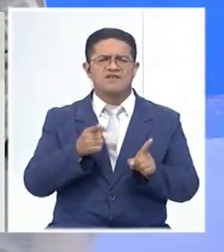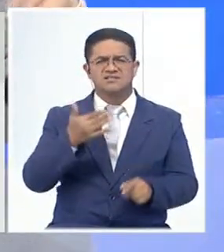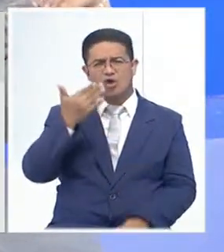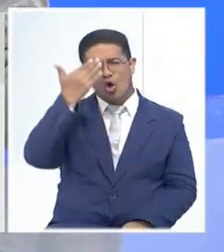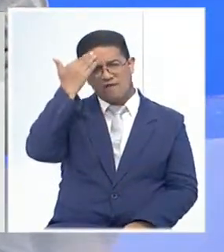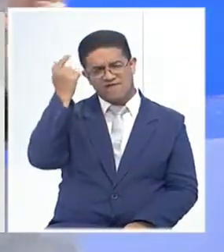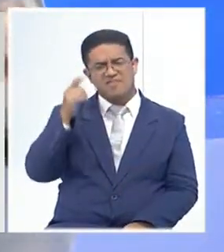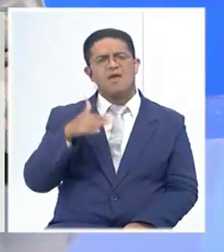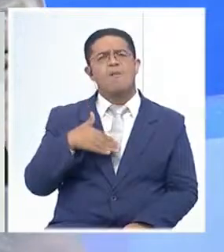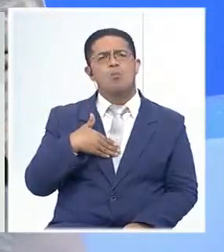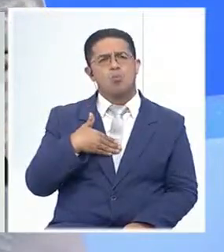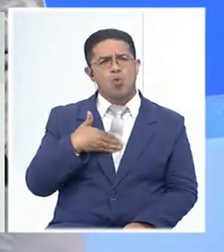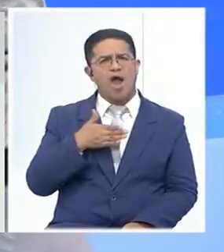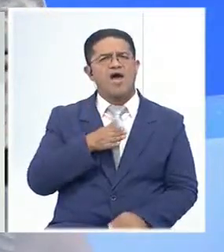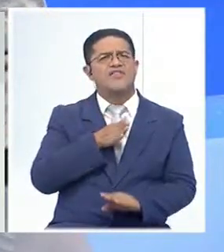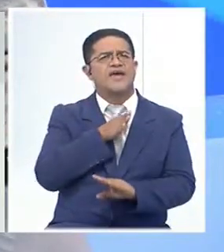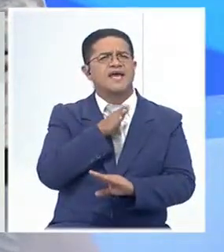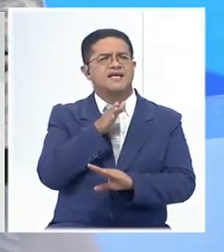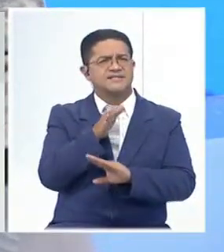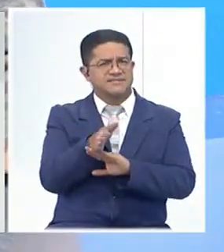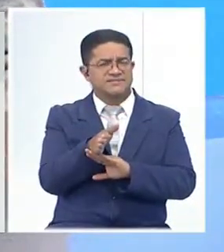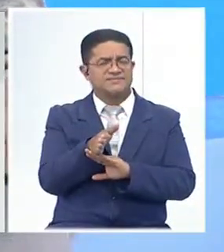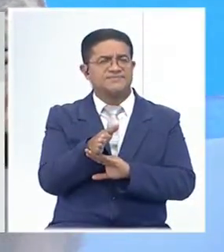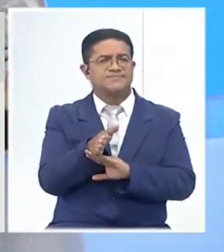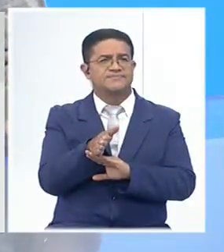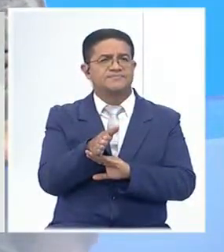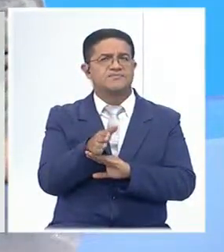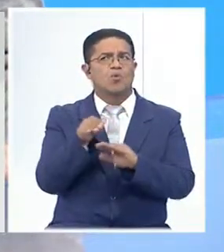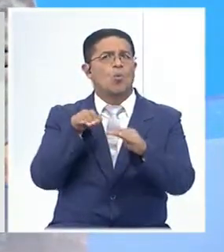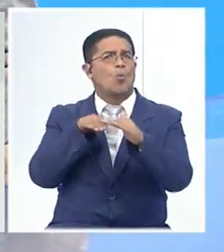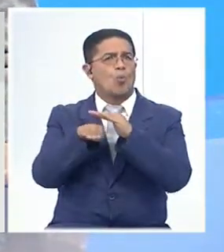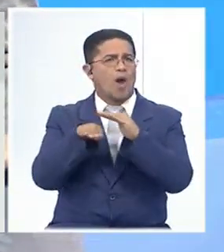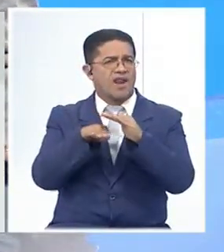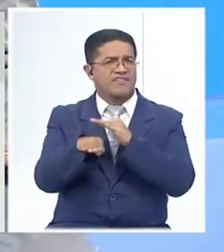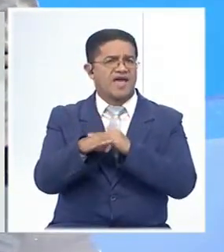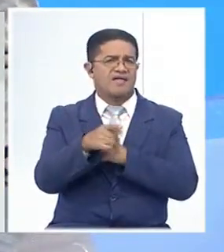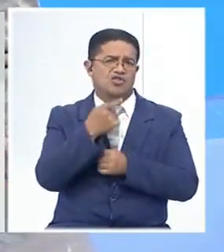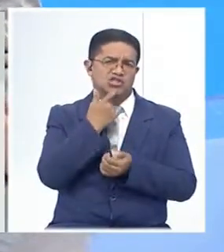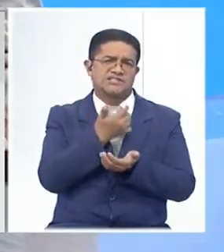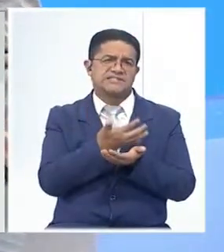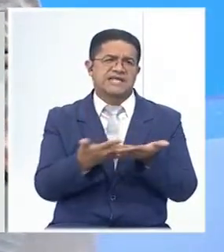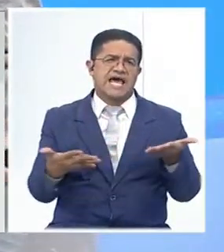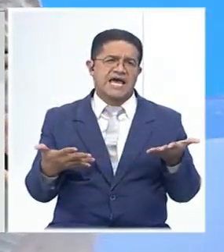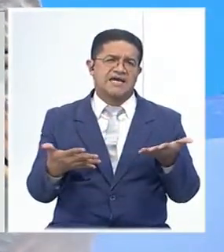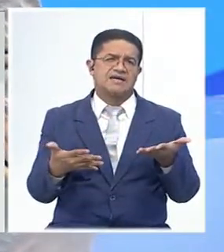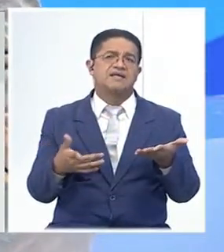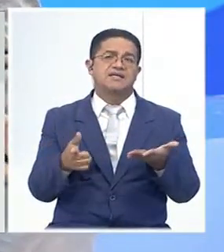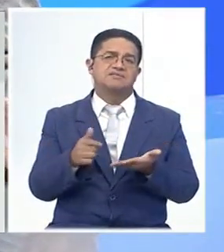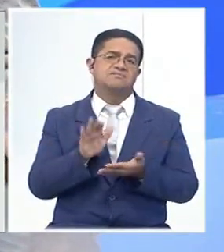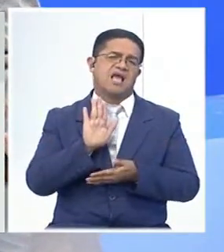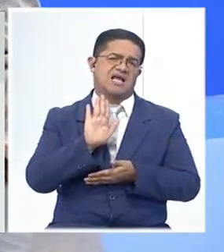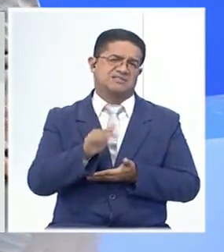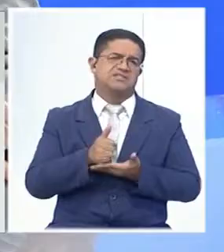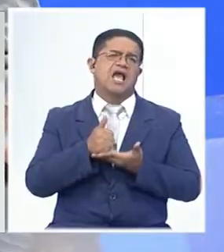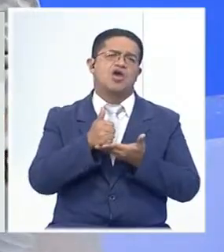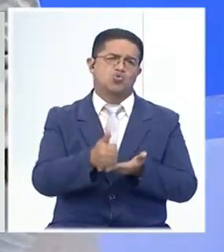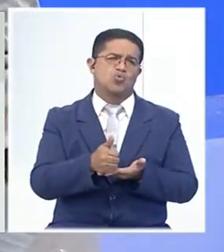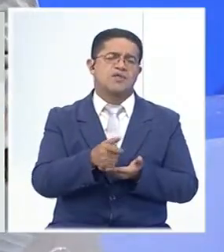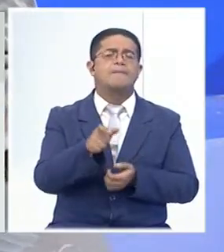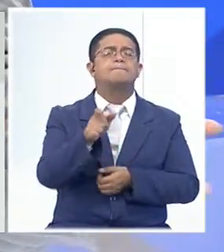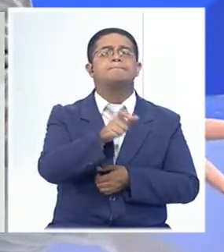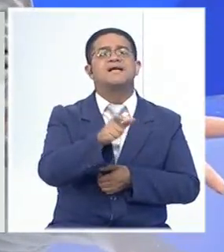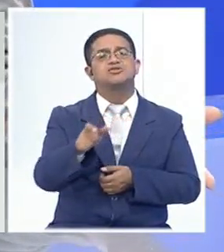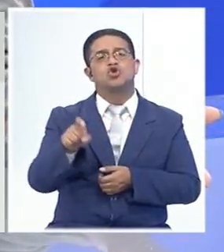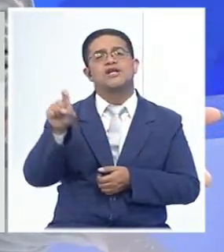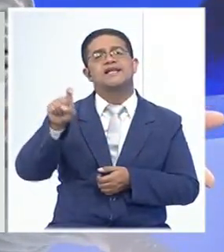hacerlo también para que podamos tener esa reserva en cada uno de los bancos de sangre de nuestro país y así ayudar a muchas más personas que de repente